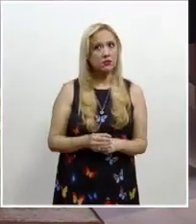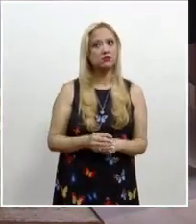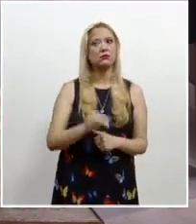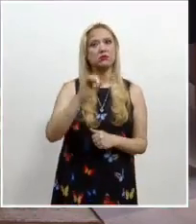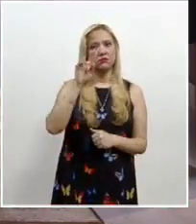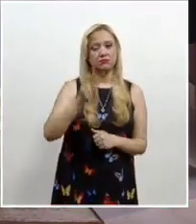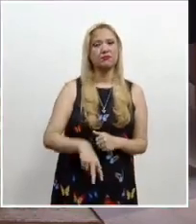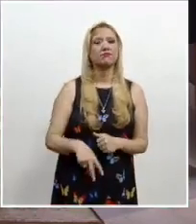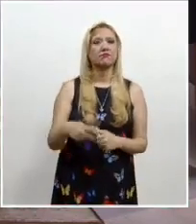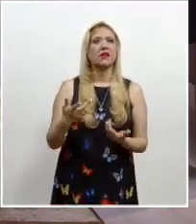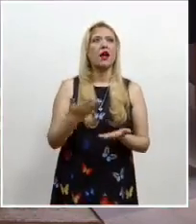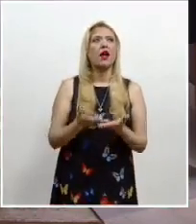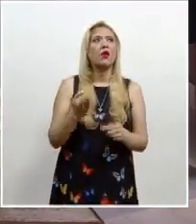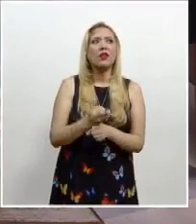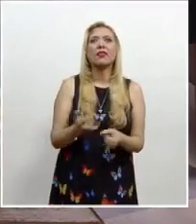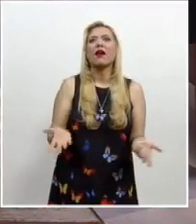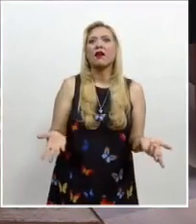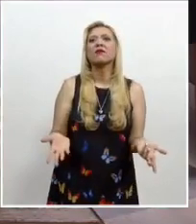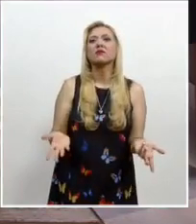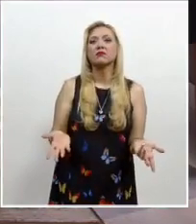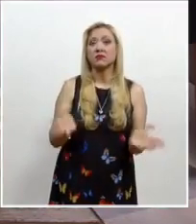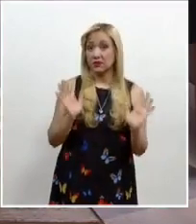etapa estamos? Bueno,